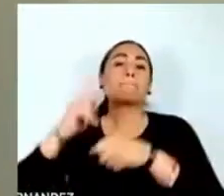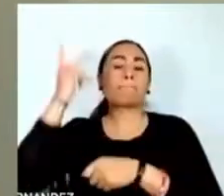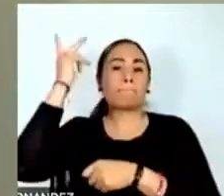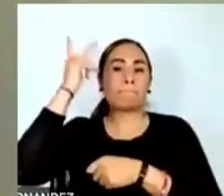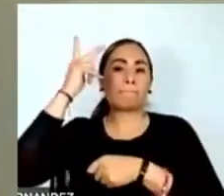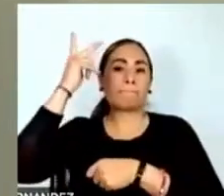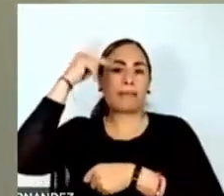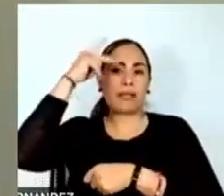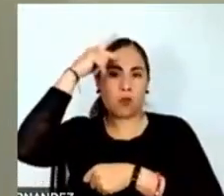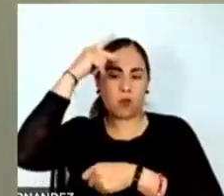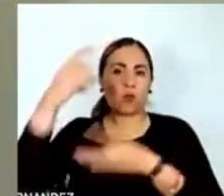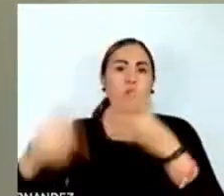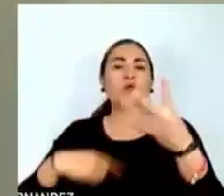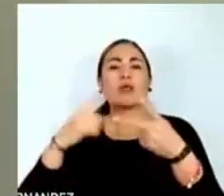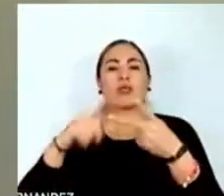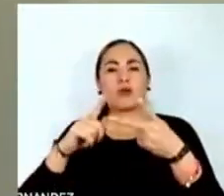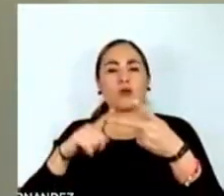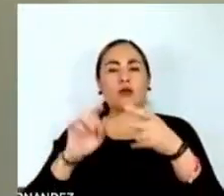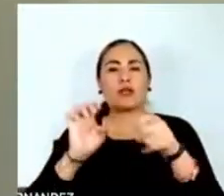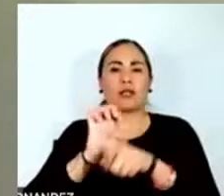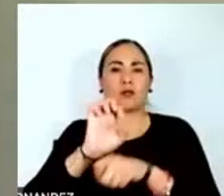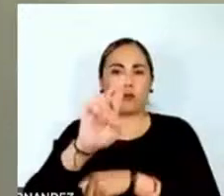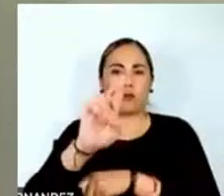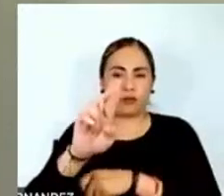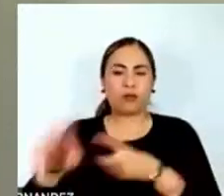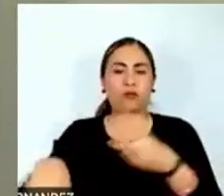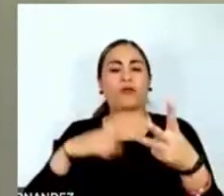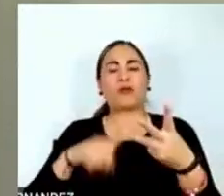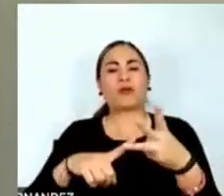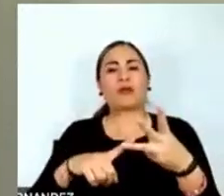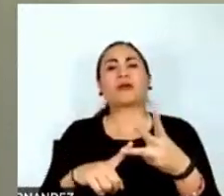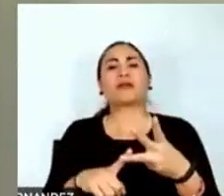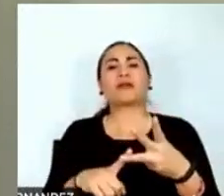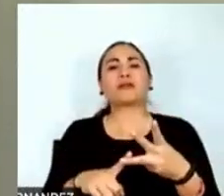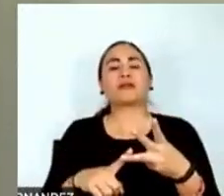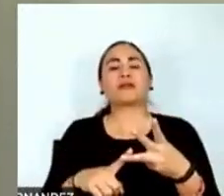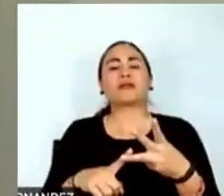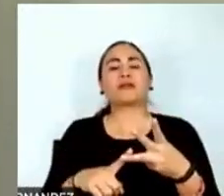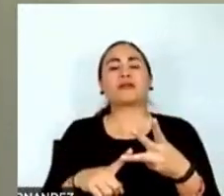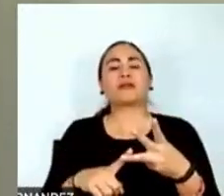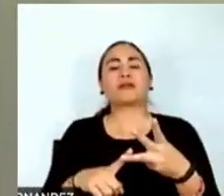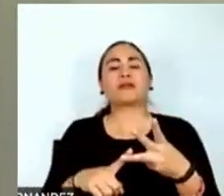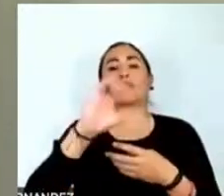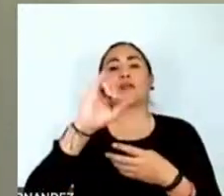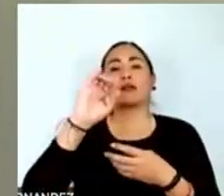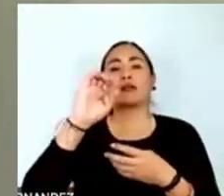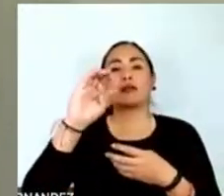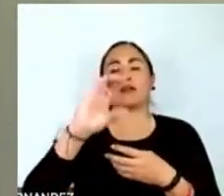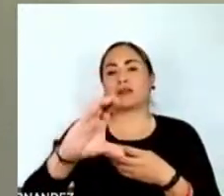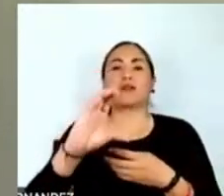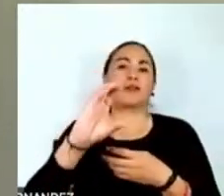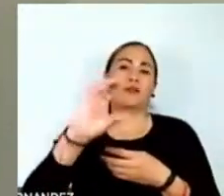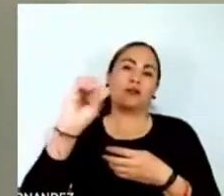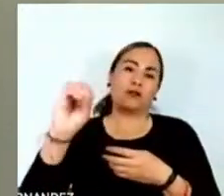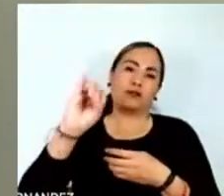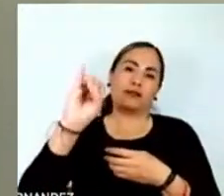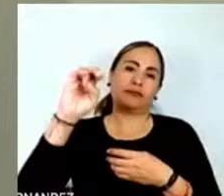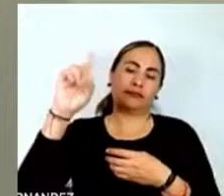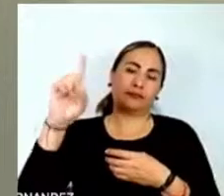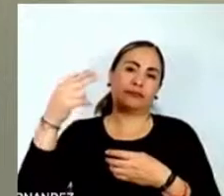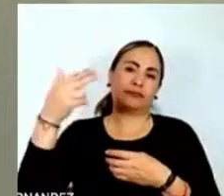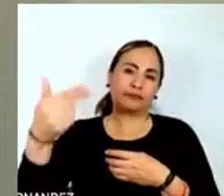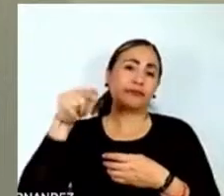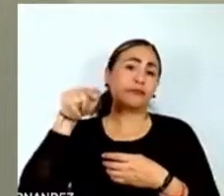del Ecuador y el Tribunal Constitucional del Ecuador, la Corte entiende que para que precisamente el justiciable